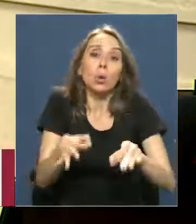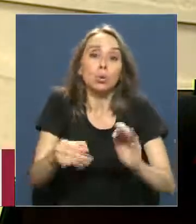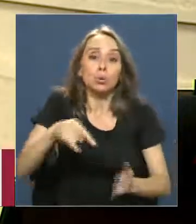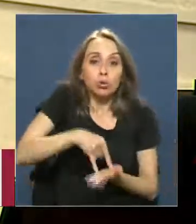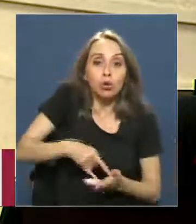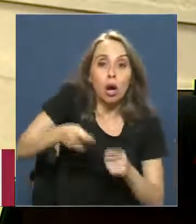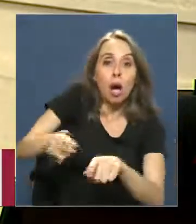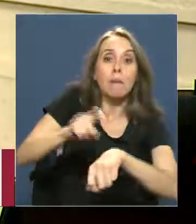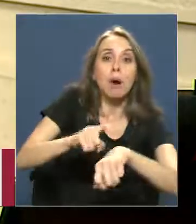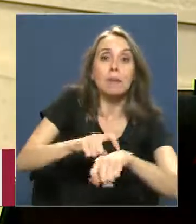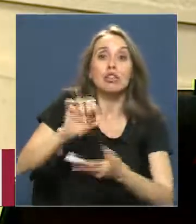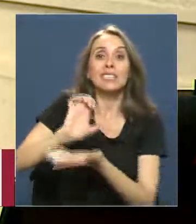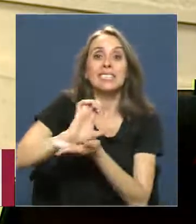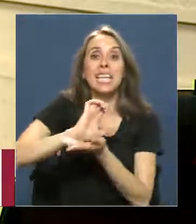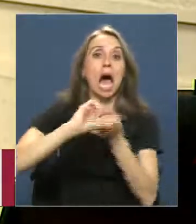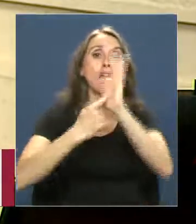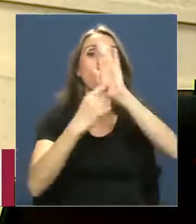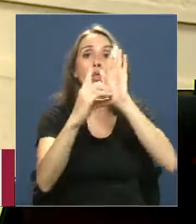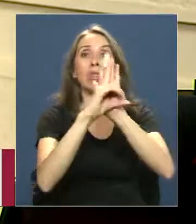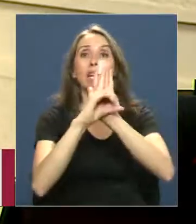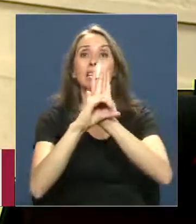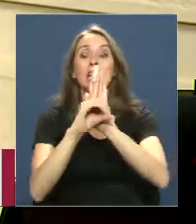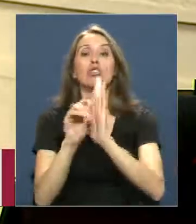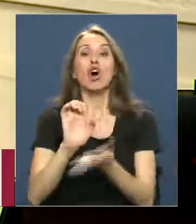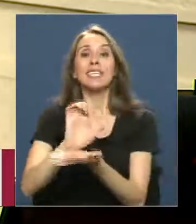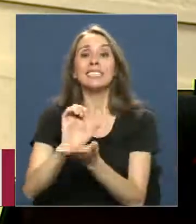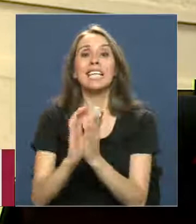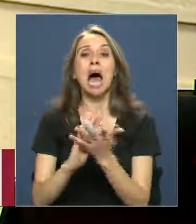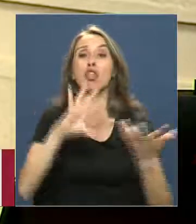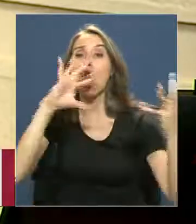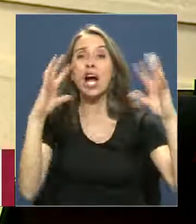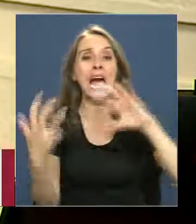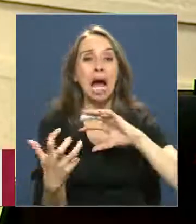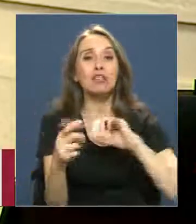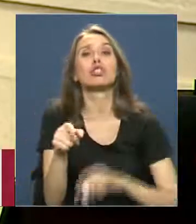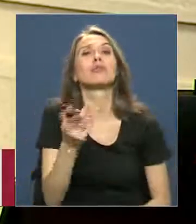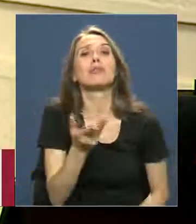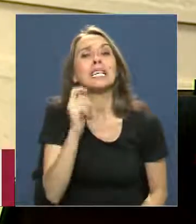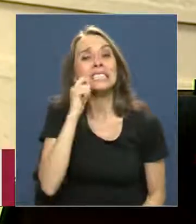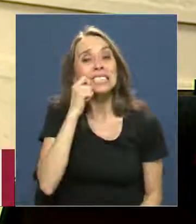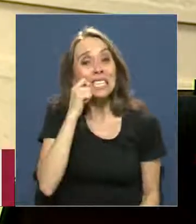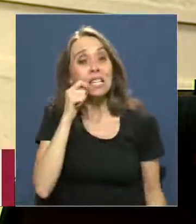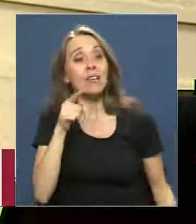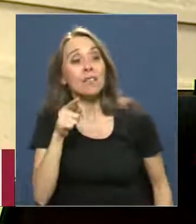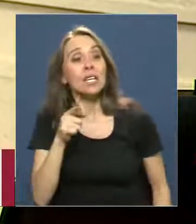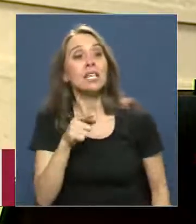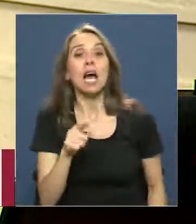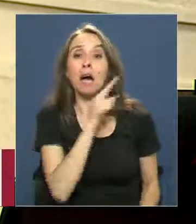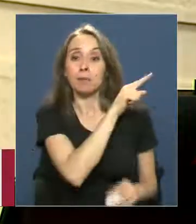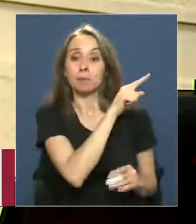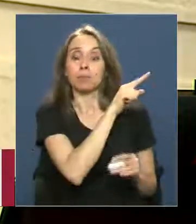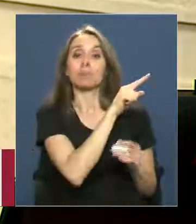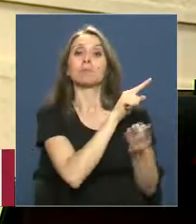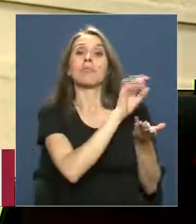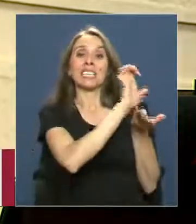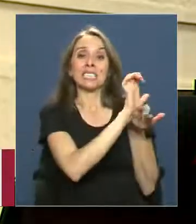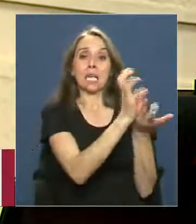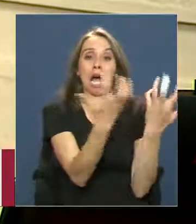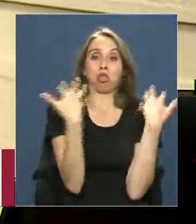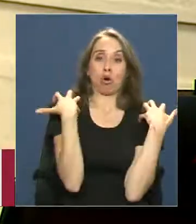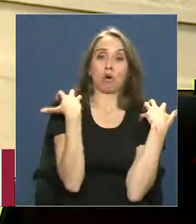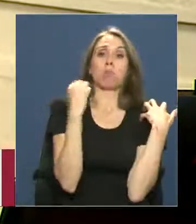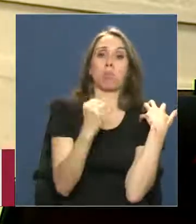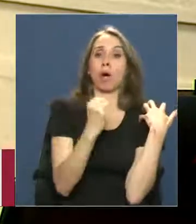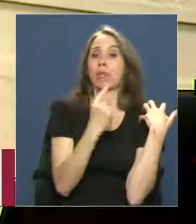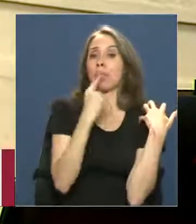cual se declara estado de catástrofe. Yo quiero señalar que el estado de catástrofe tiene e incorpora la competencia para disponer